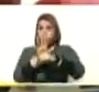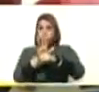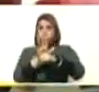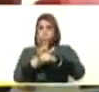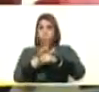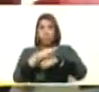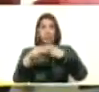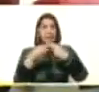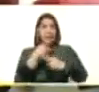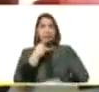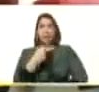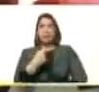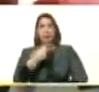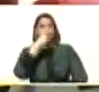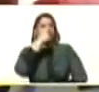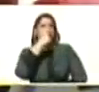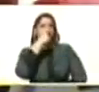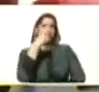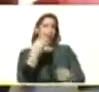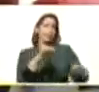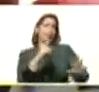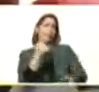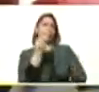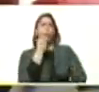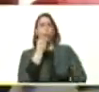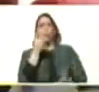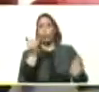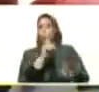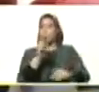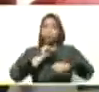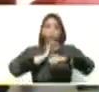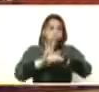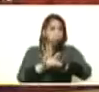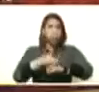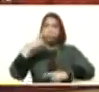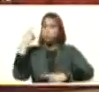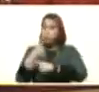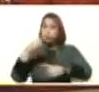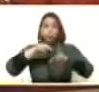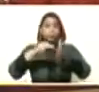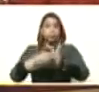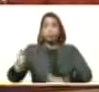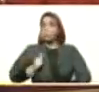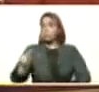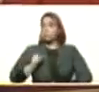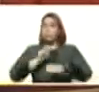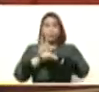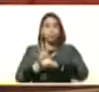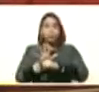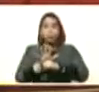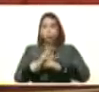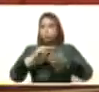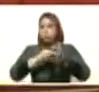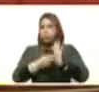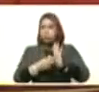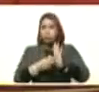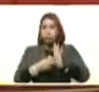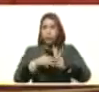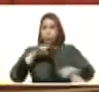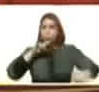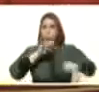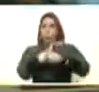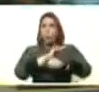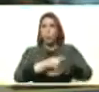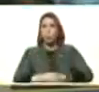nadie diga que es una gripecita. Coronavirus es coronavirus y el coronavirus es traidor.